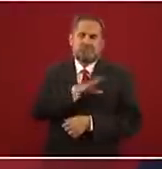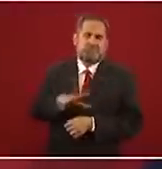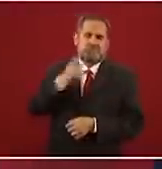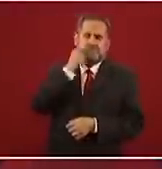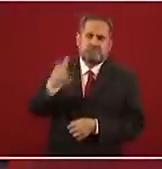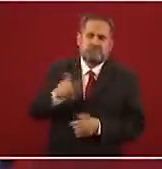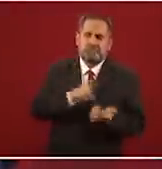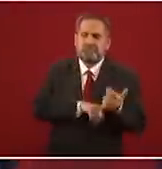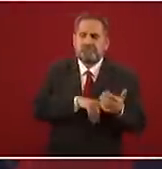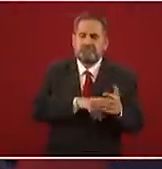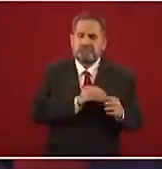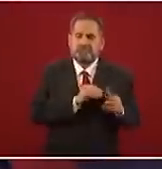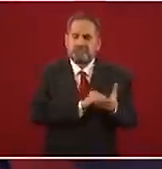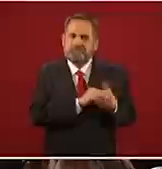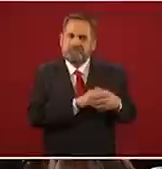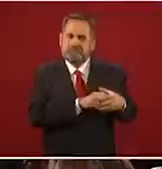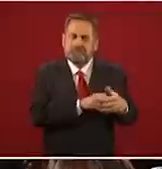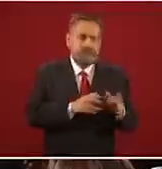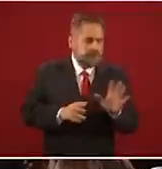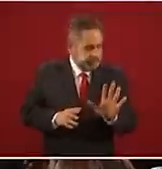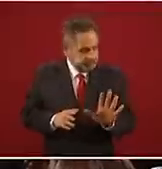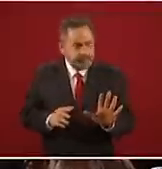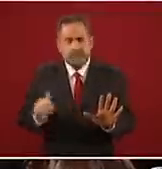aprovecho para